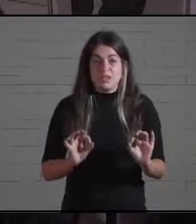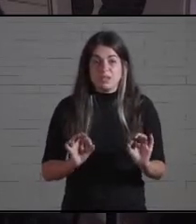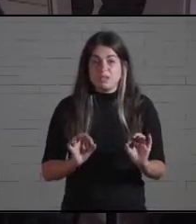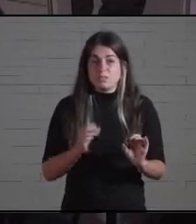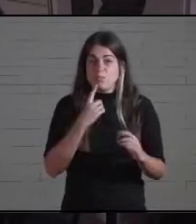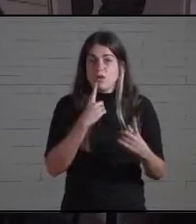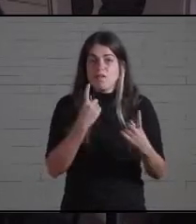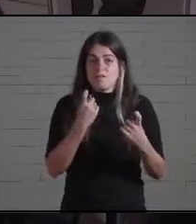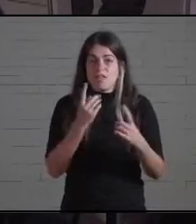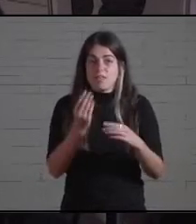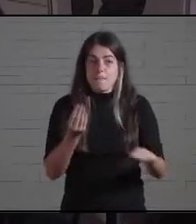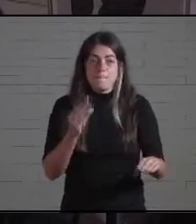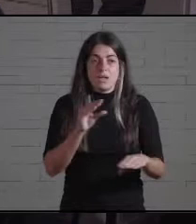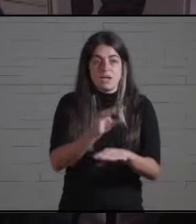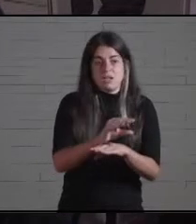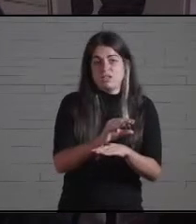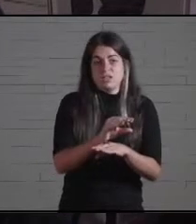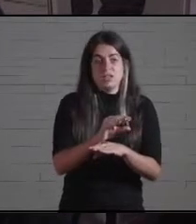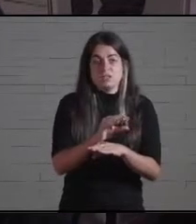falta de inversión